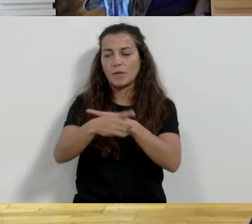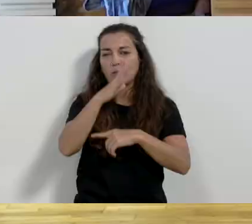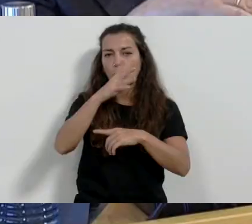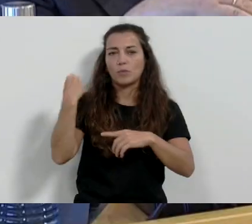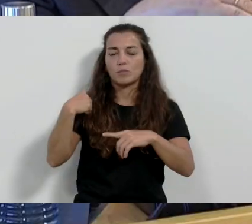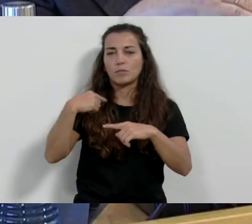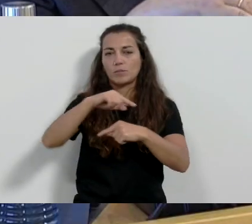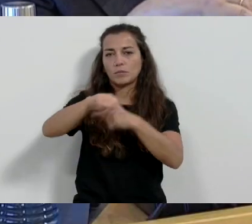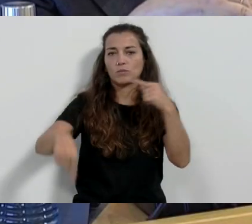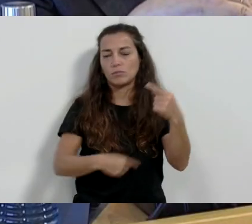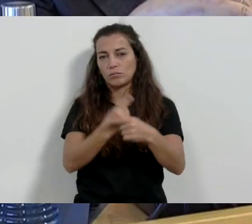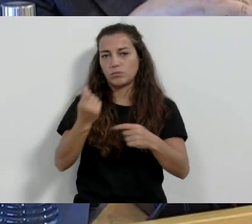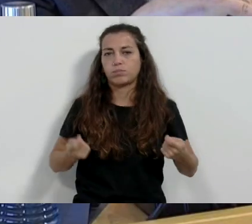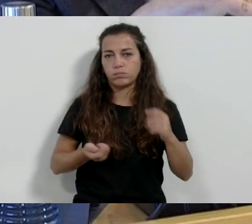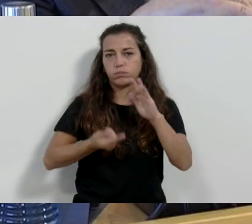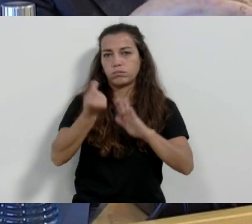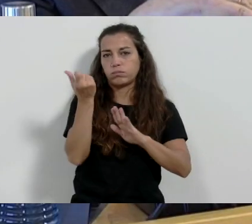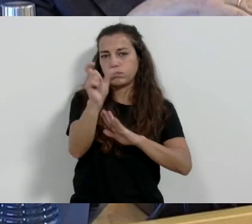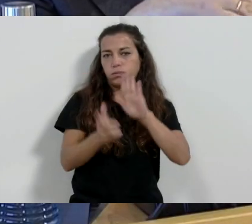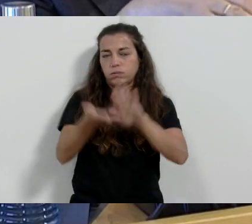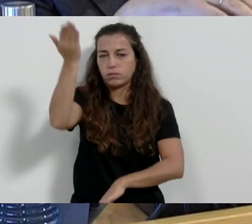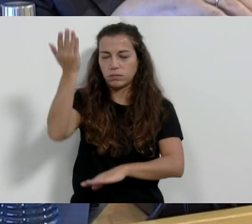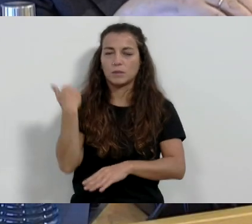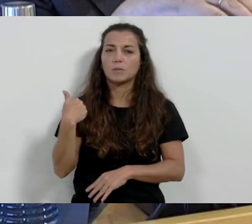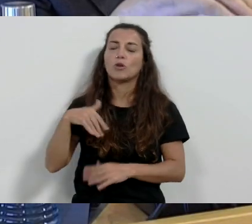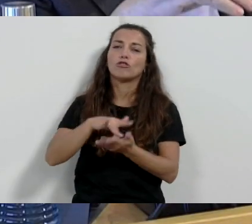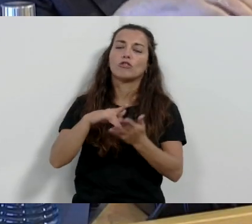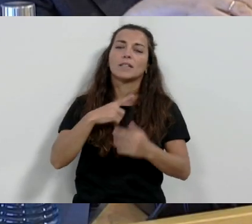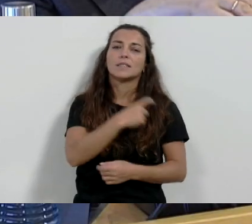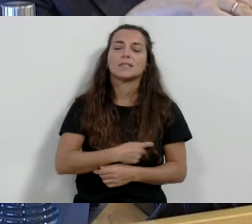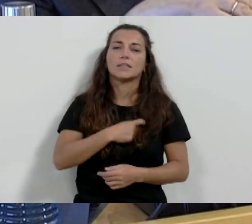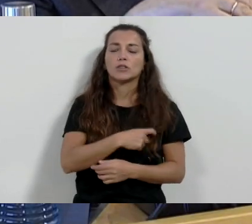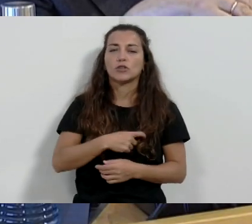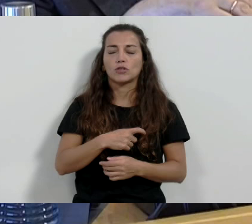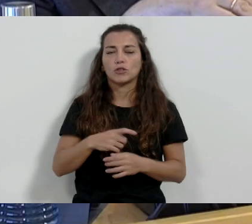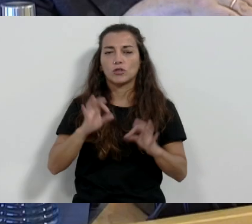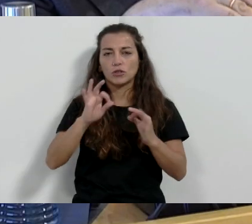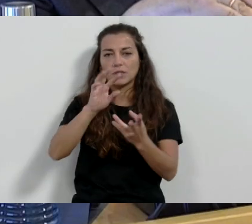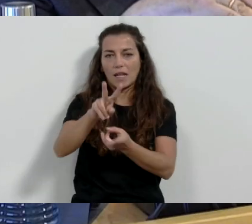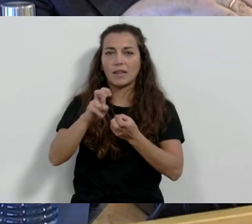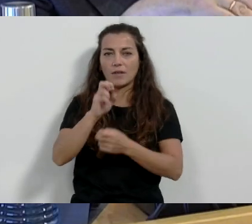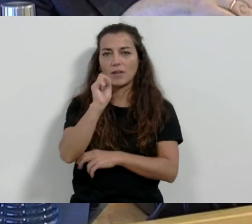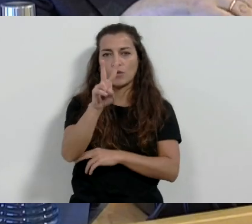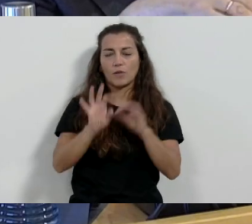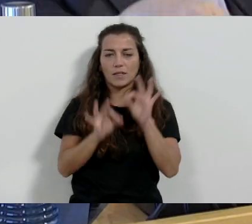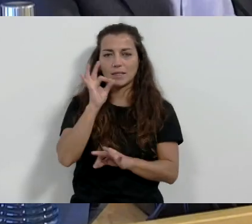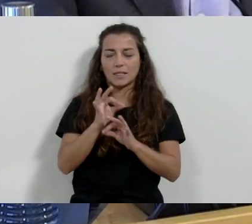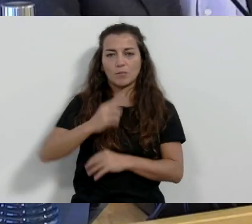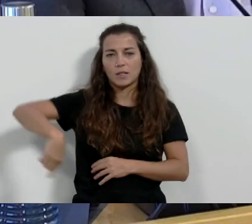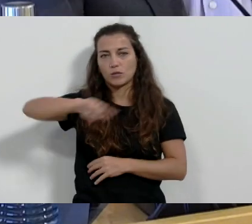Sí, la moción se dictaminó en la sesión de la Comisión de Hacienda del pasado 12 de septiembre. El dictamen fue